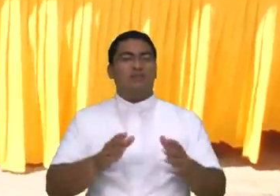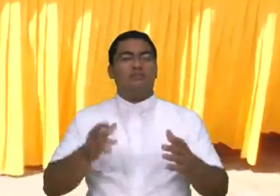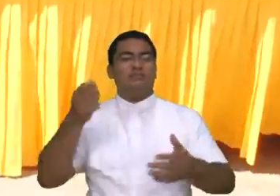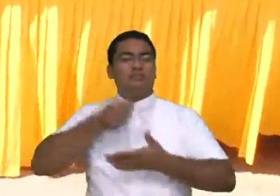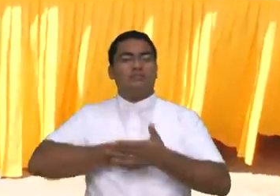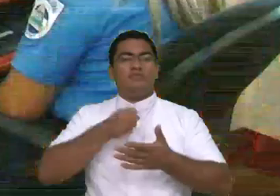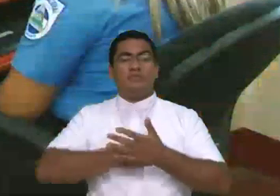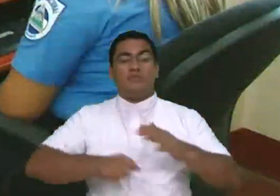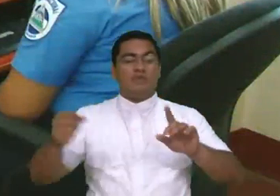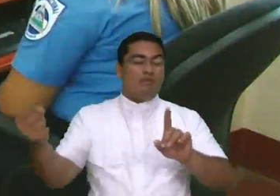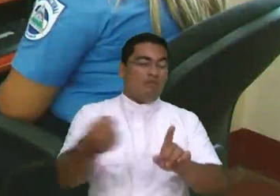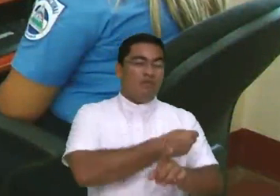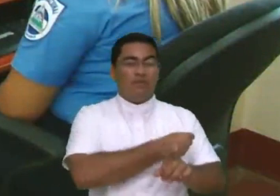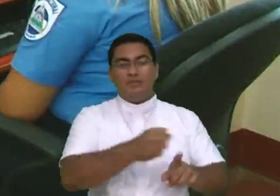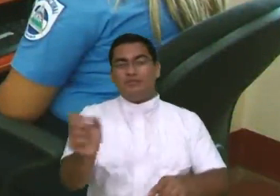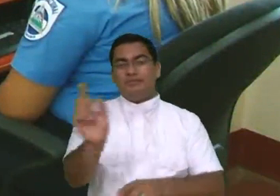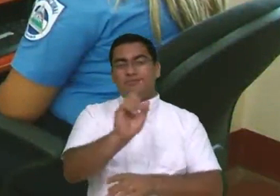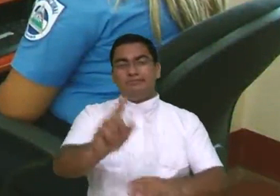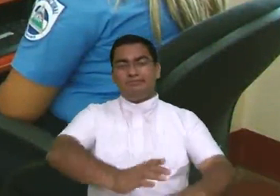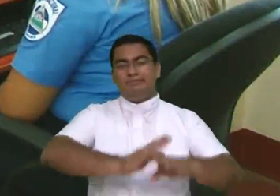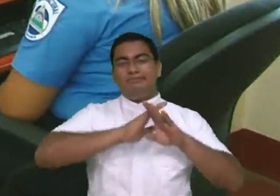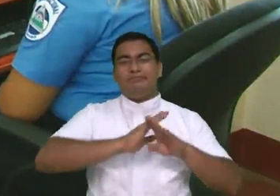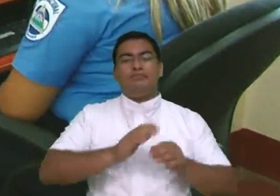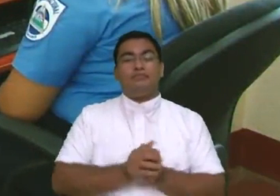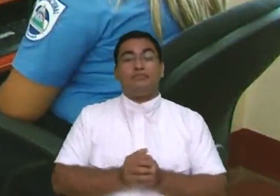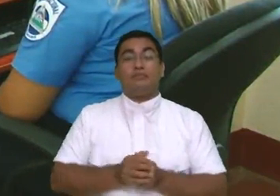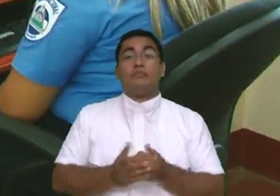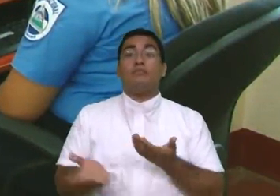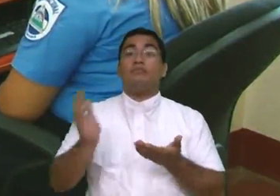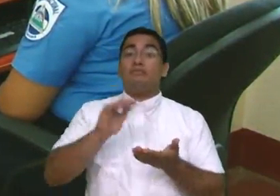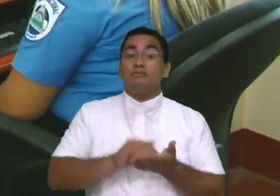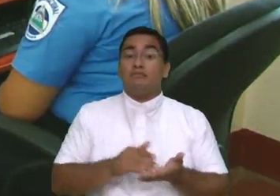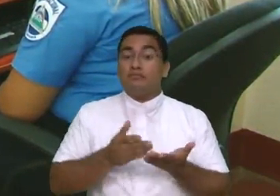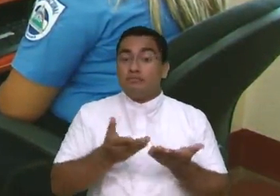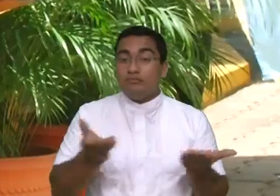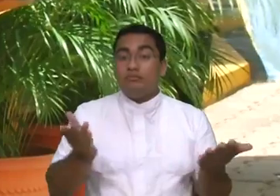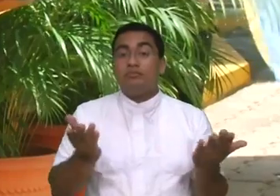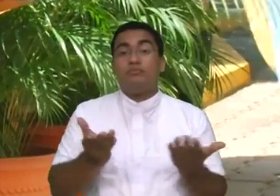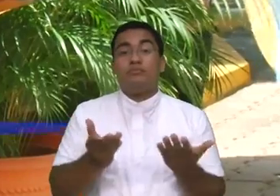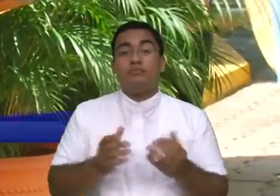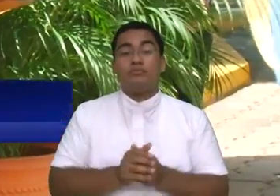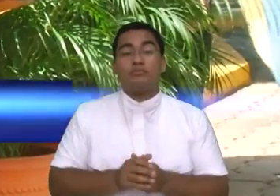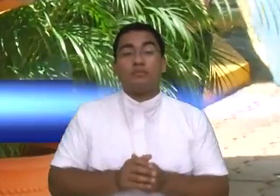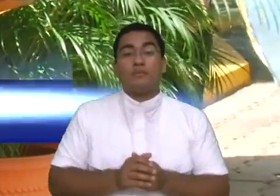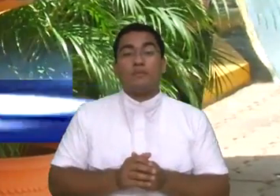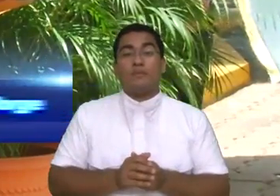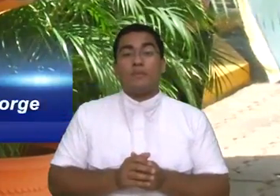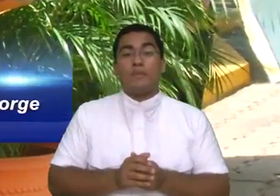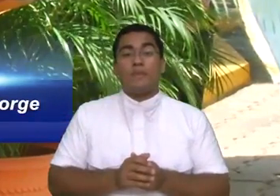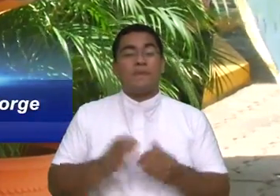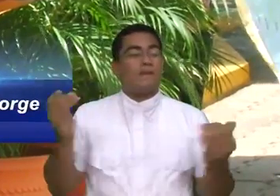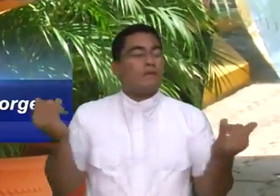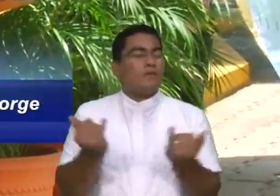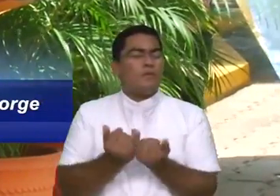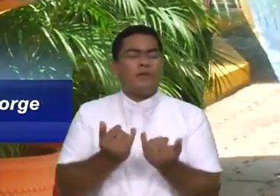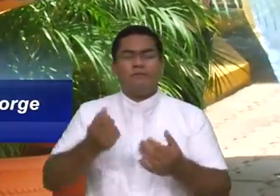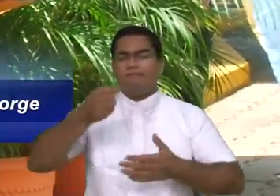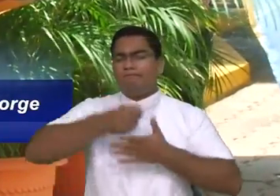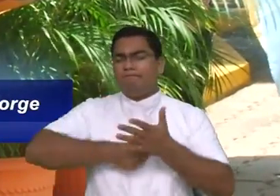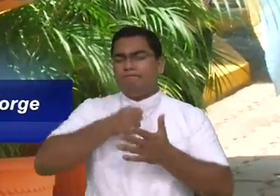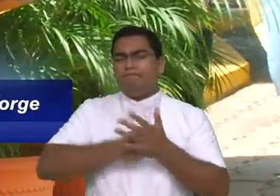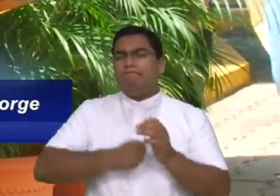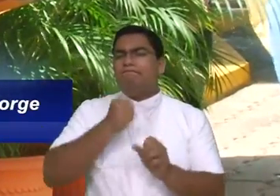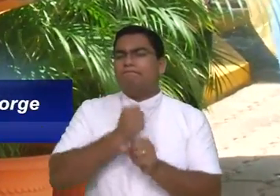contra la violencia. Este relanzamiento viene acompañado de todo un esfuerzo, de todo un